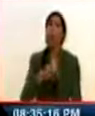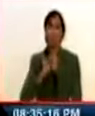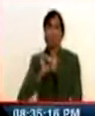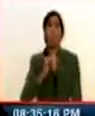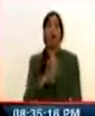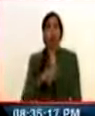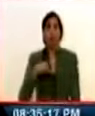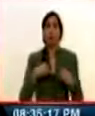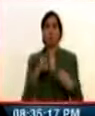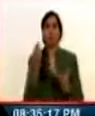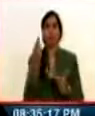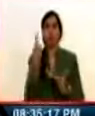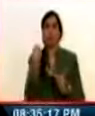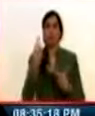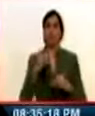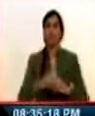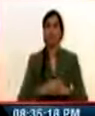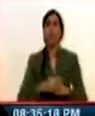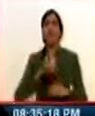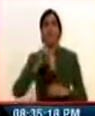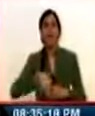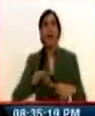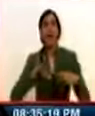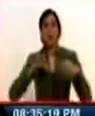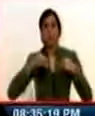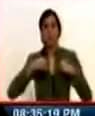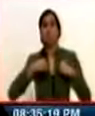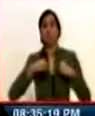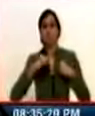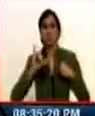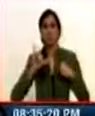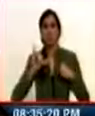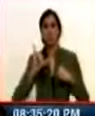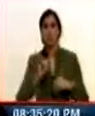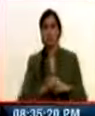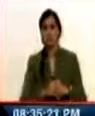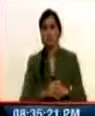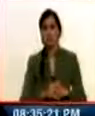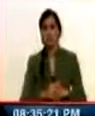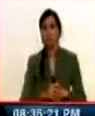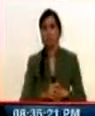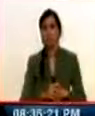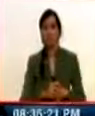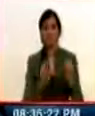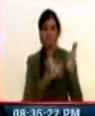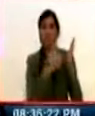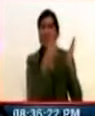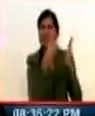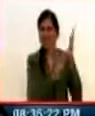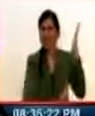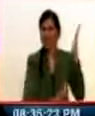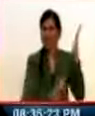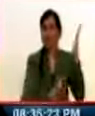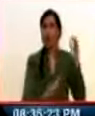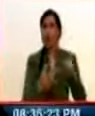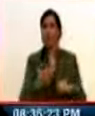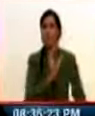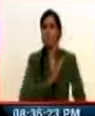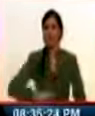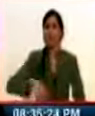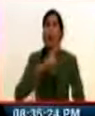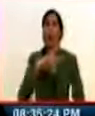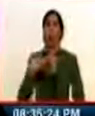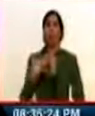días precedentes fue además reconocido por los ideólogos de este decreto que llevaron al presidente Obama a